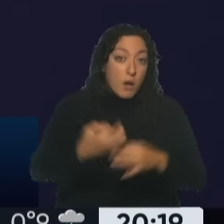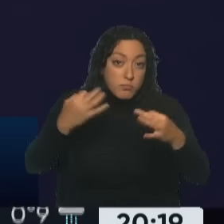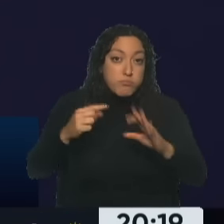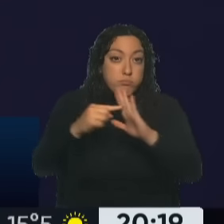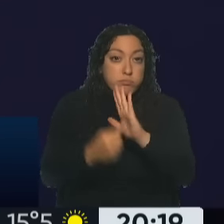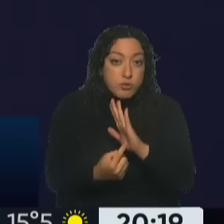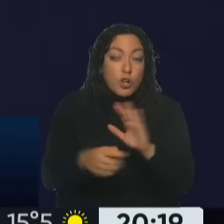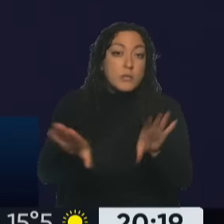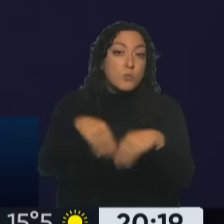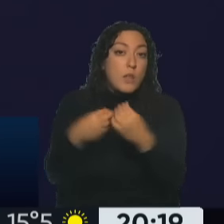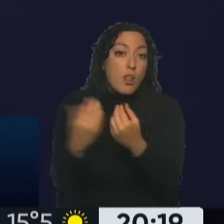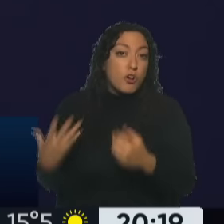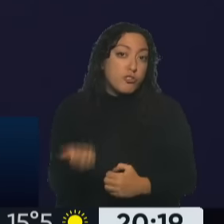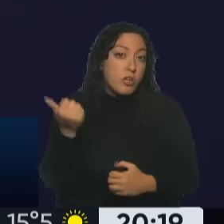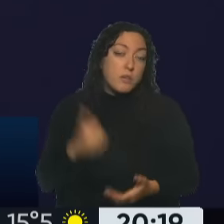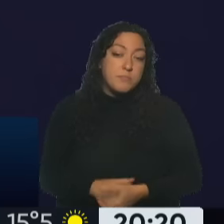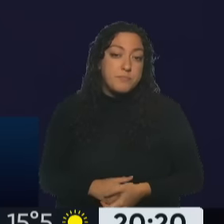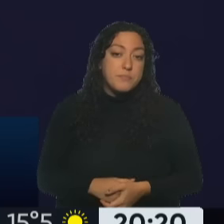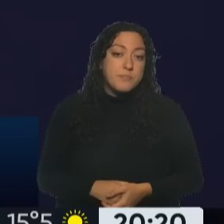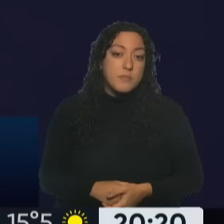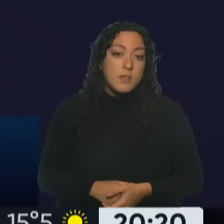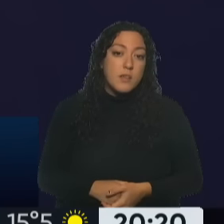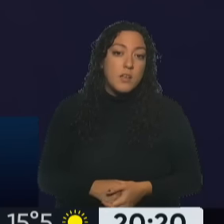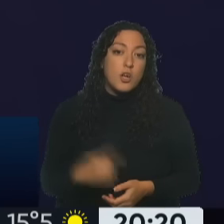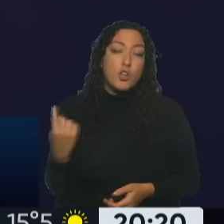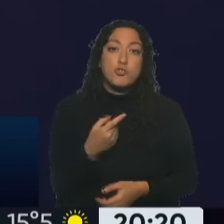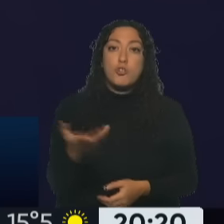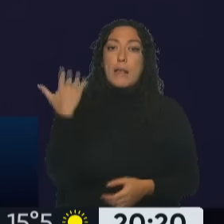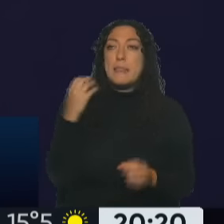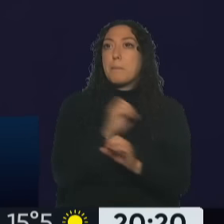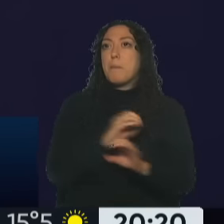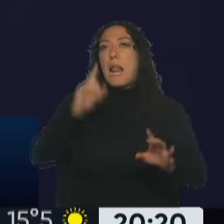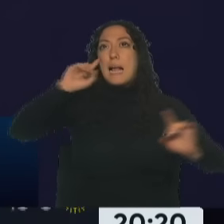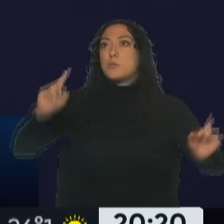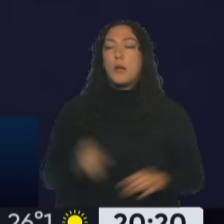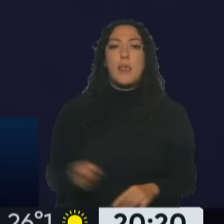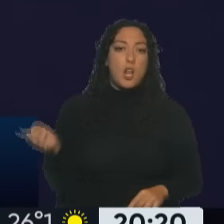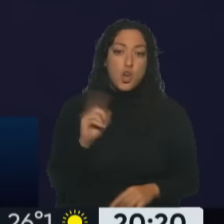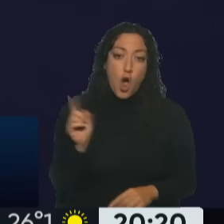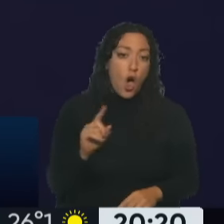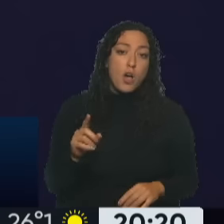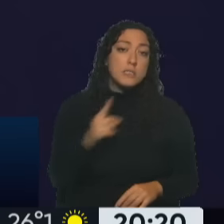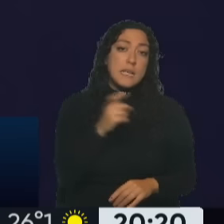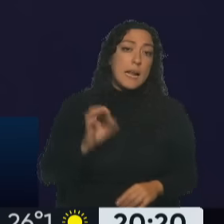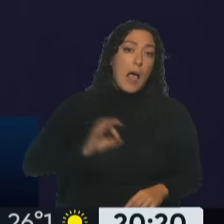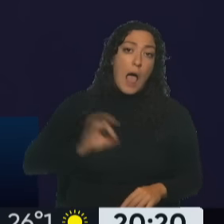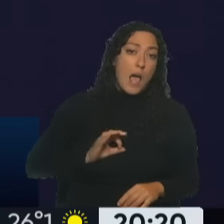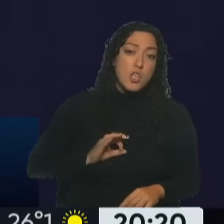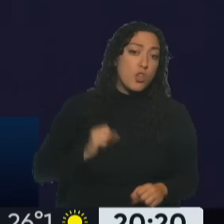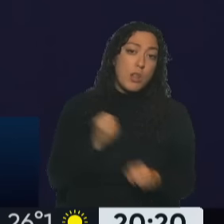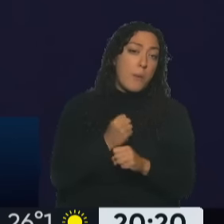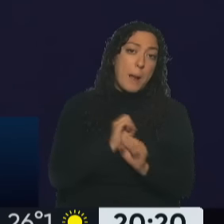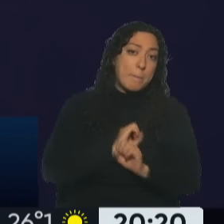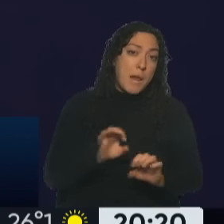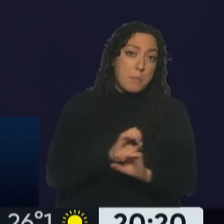resultados salen de vuelta digo no es una casualidad que nos haya ido mal es la consecuencia de que los últimos 100 años no se hizo lo